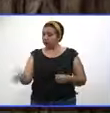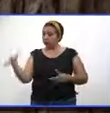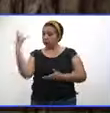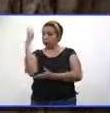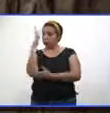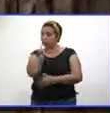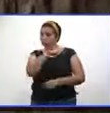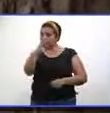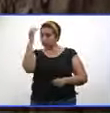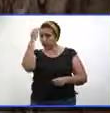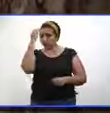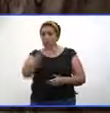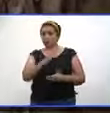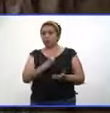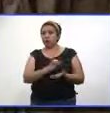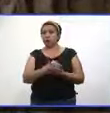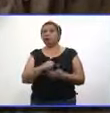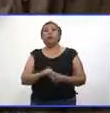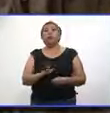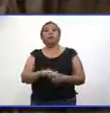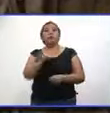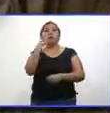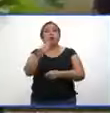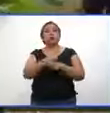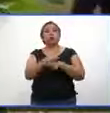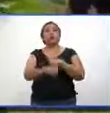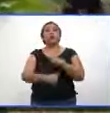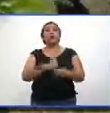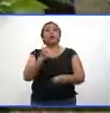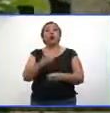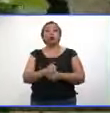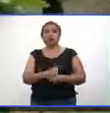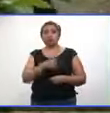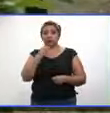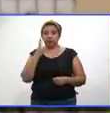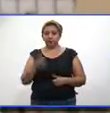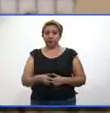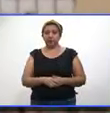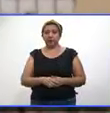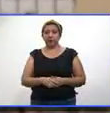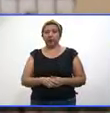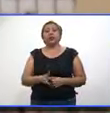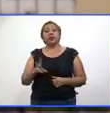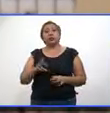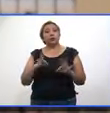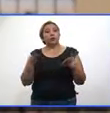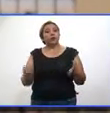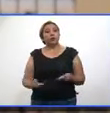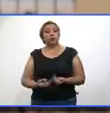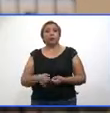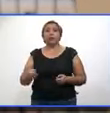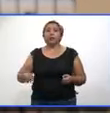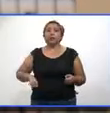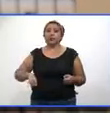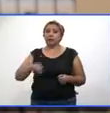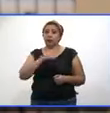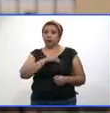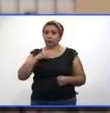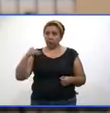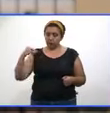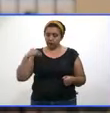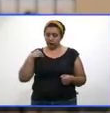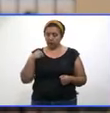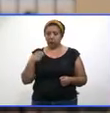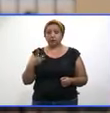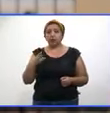Mérida es reconocida como ciudad árbol por segundo año consecutivo por Tree Cities of the World. Habla también del interés, del compromiso de miles